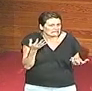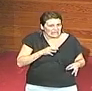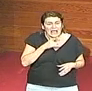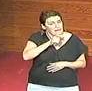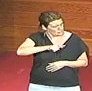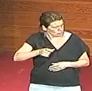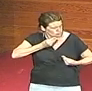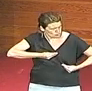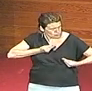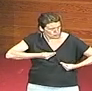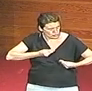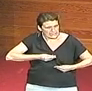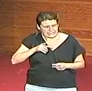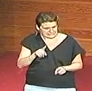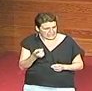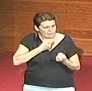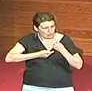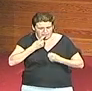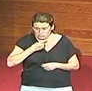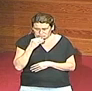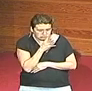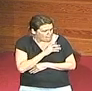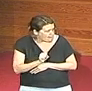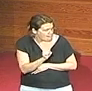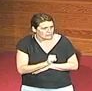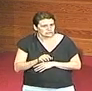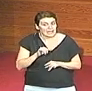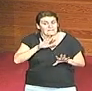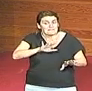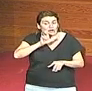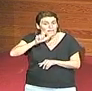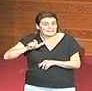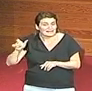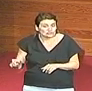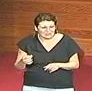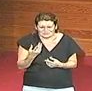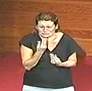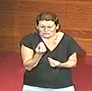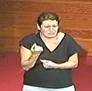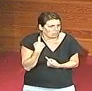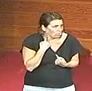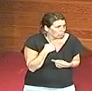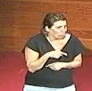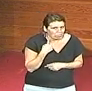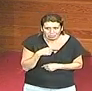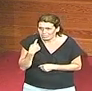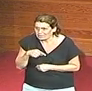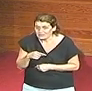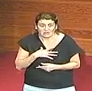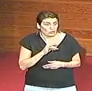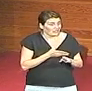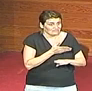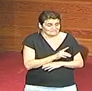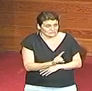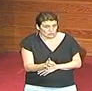buenísima que está haciendo una información excelente, pero hay gente que está perdidísima y que igual no tendría que ir, que van